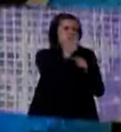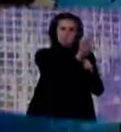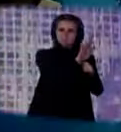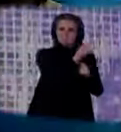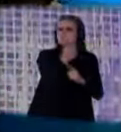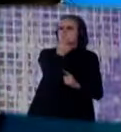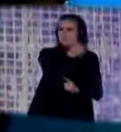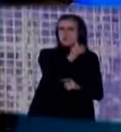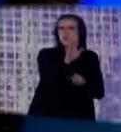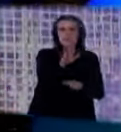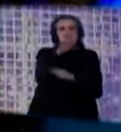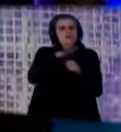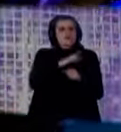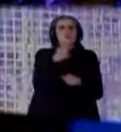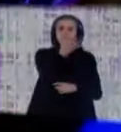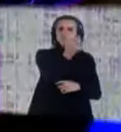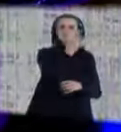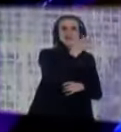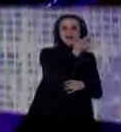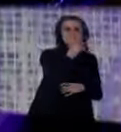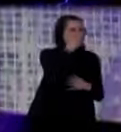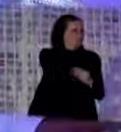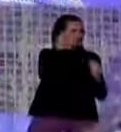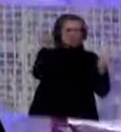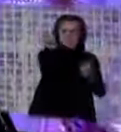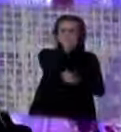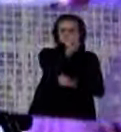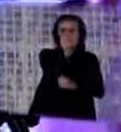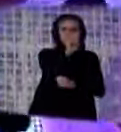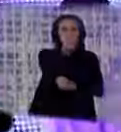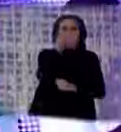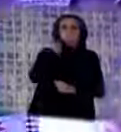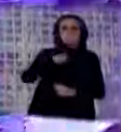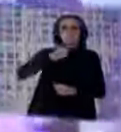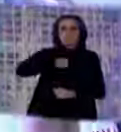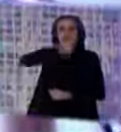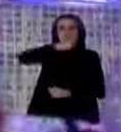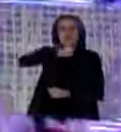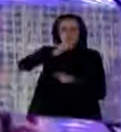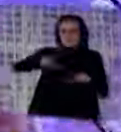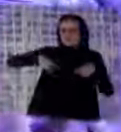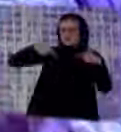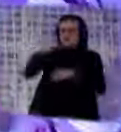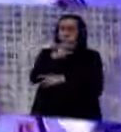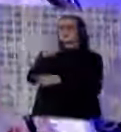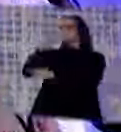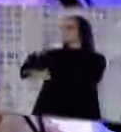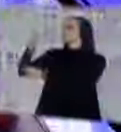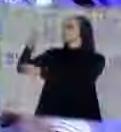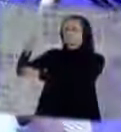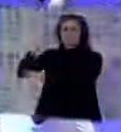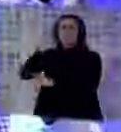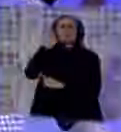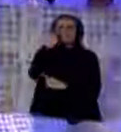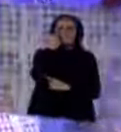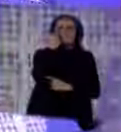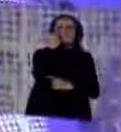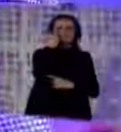maste pero de los bares tú no te olvidaste igual que esina más basura sacaste tú vas